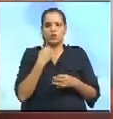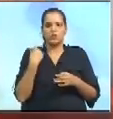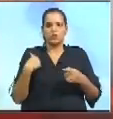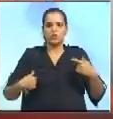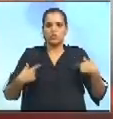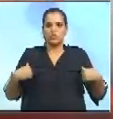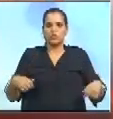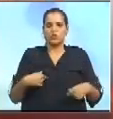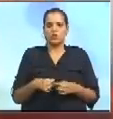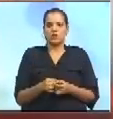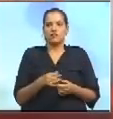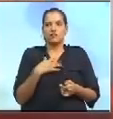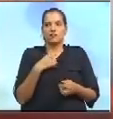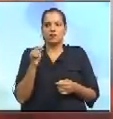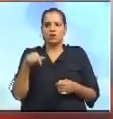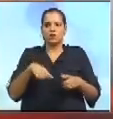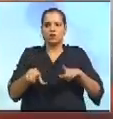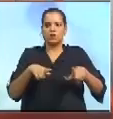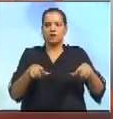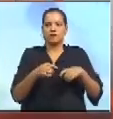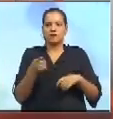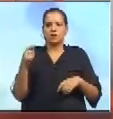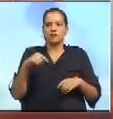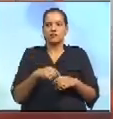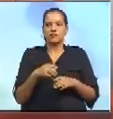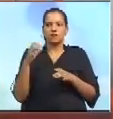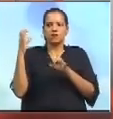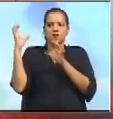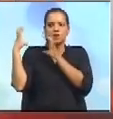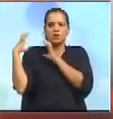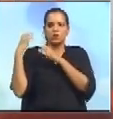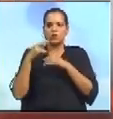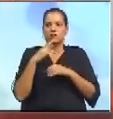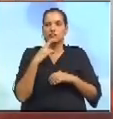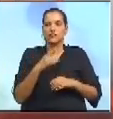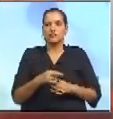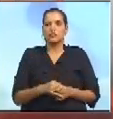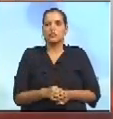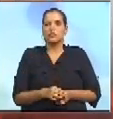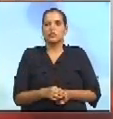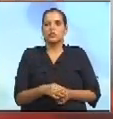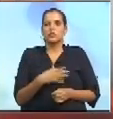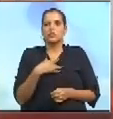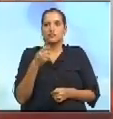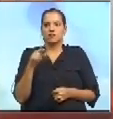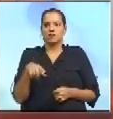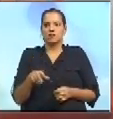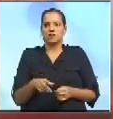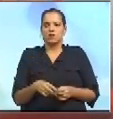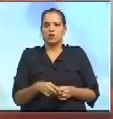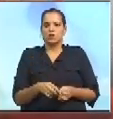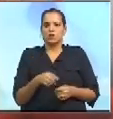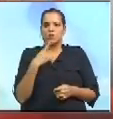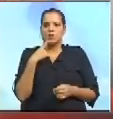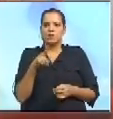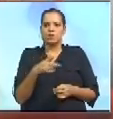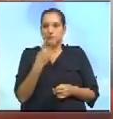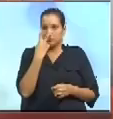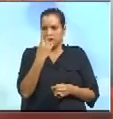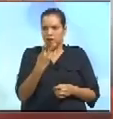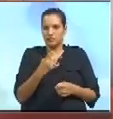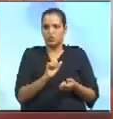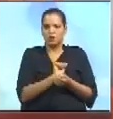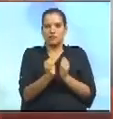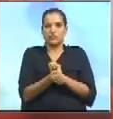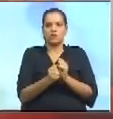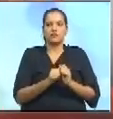daños materiales. Hasta el lugar acudió el personal del Departamento de Respuesta Inmediata del municipio de Esmeraldas para solucionar